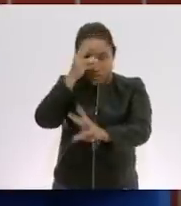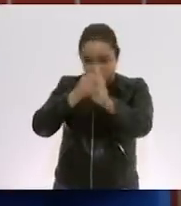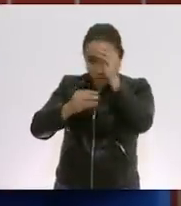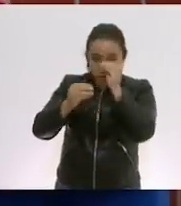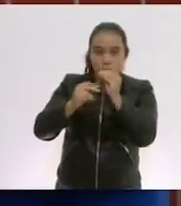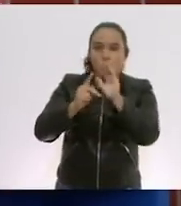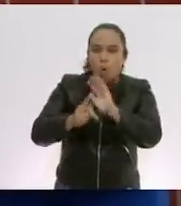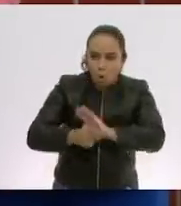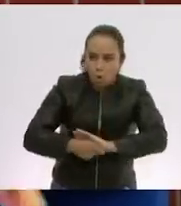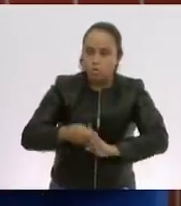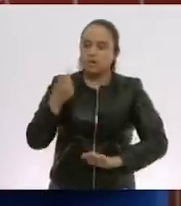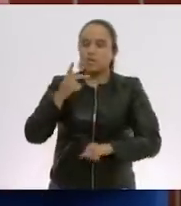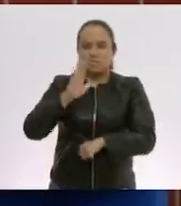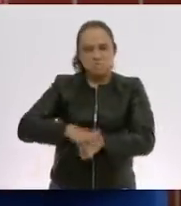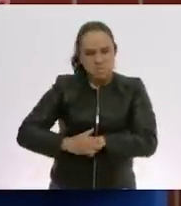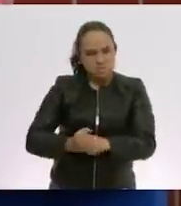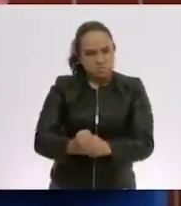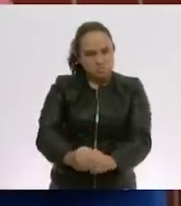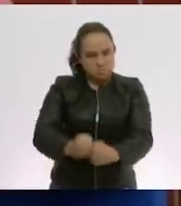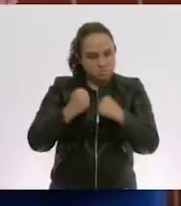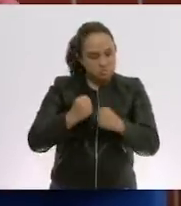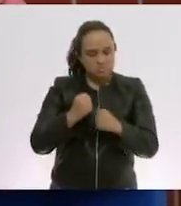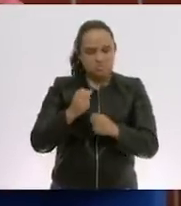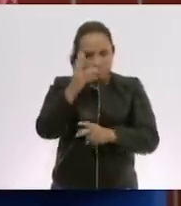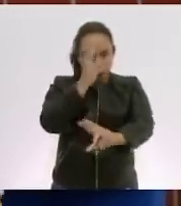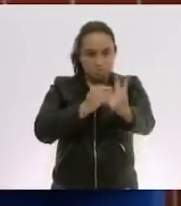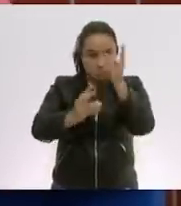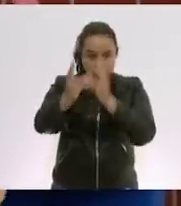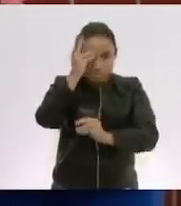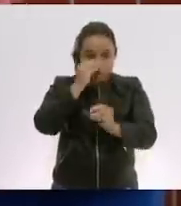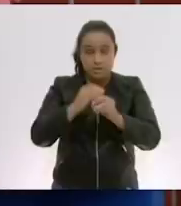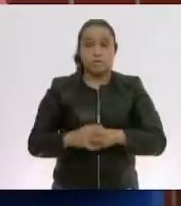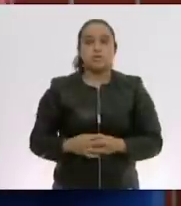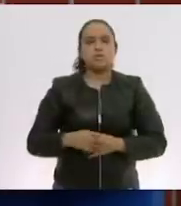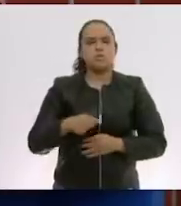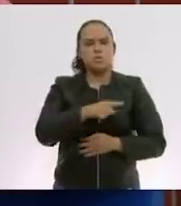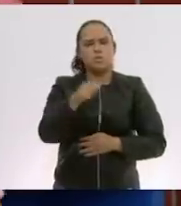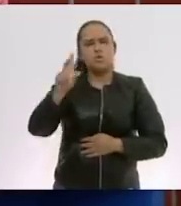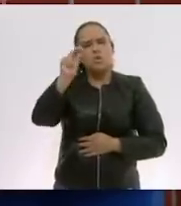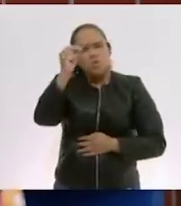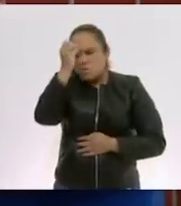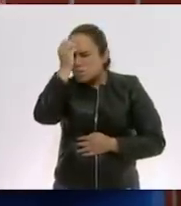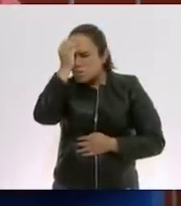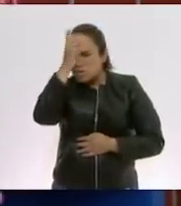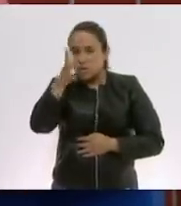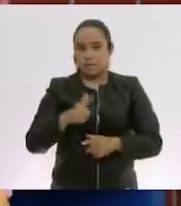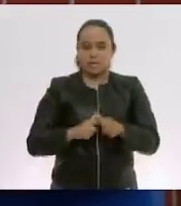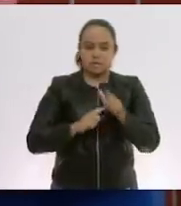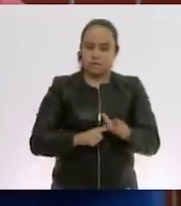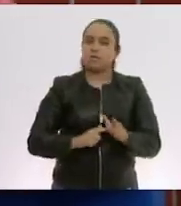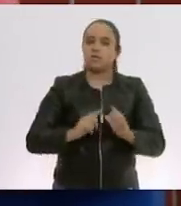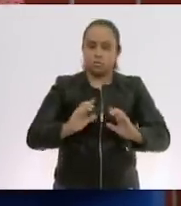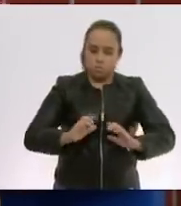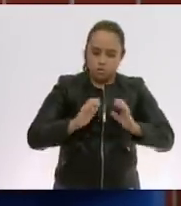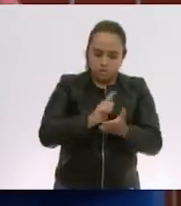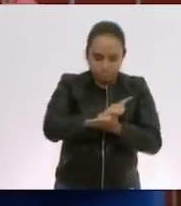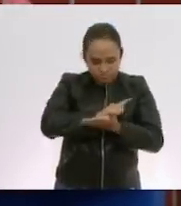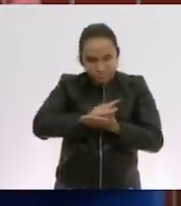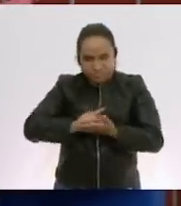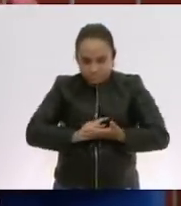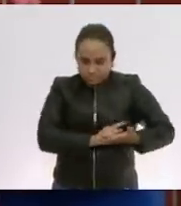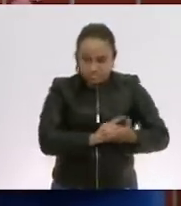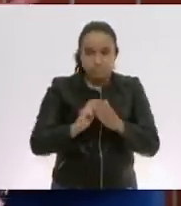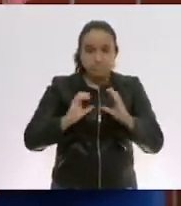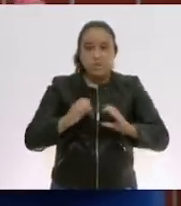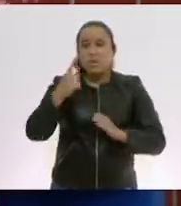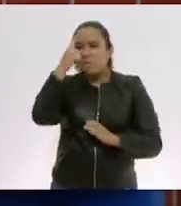para reforzarlos y ponerse al corriente! No olviden que hay que continuar con las medidas de higiene para